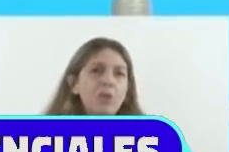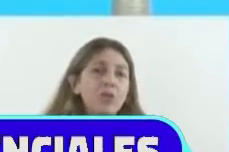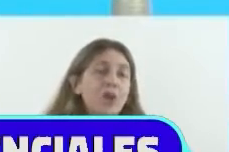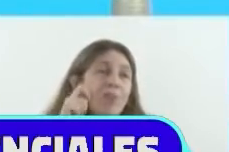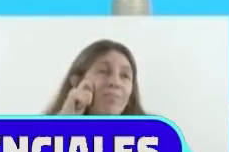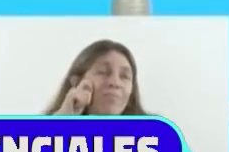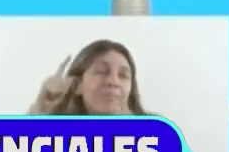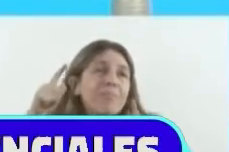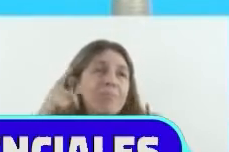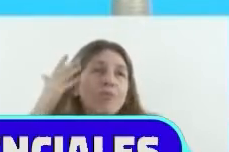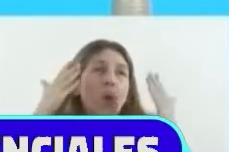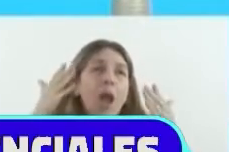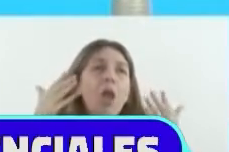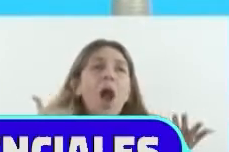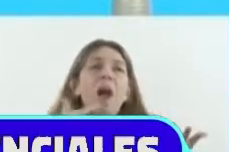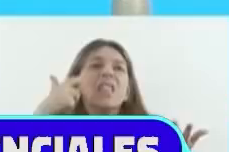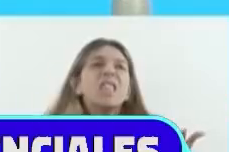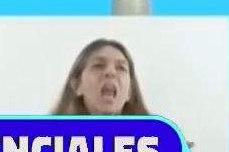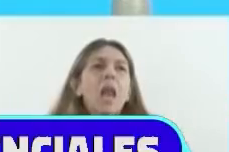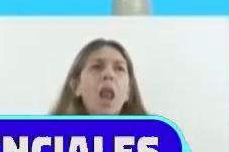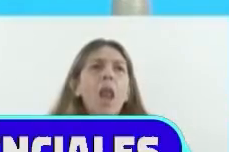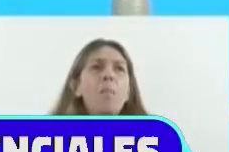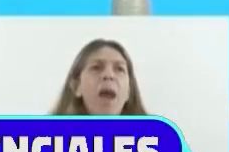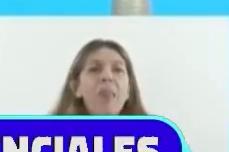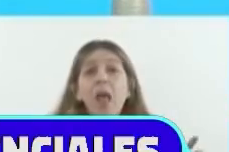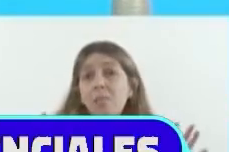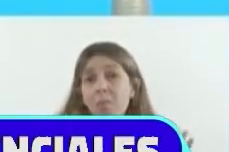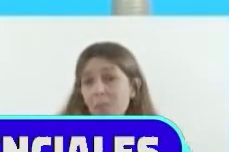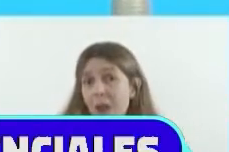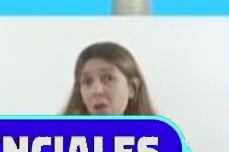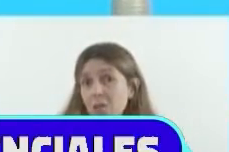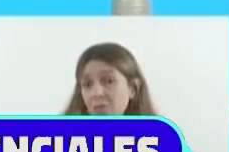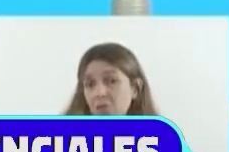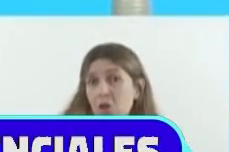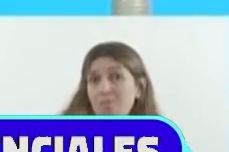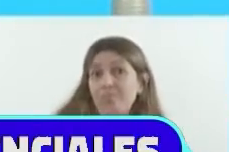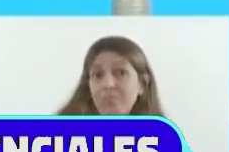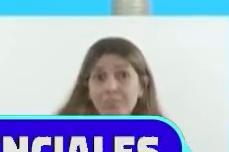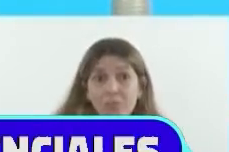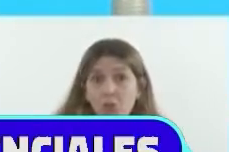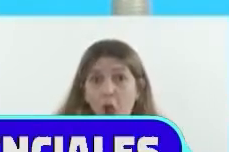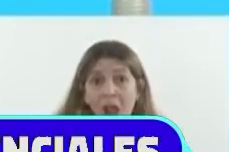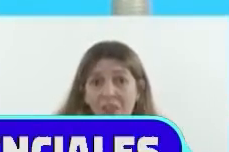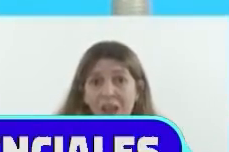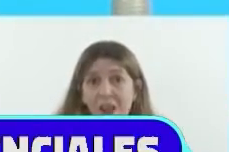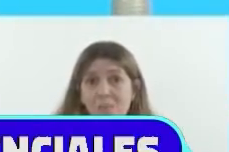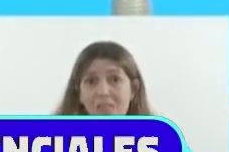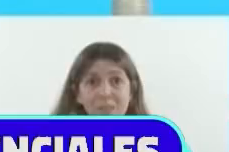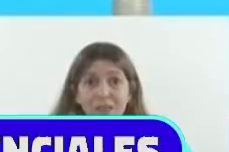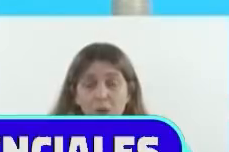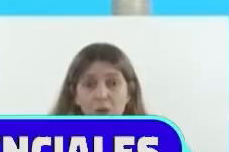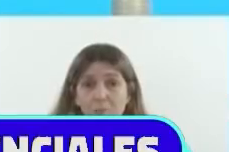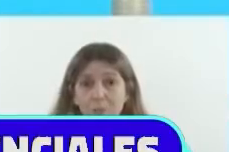una pandemia, pero es lo que me tocó. Y en ese contexto tenemos que trabajar unidos. Yo creo que ayer